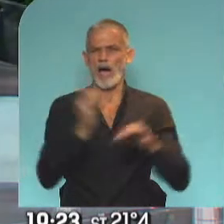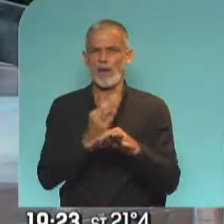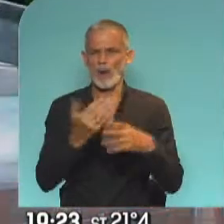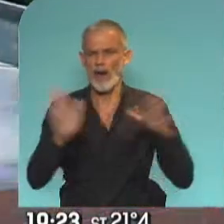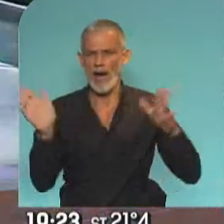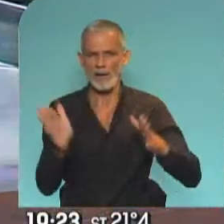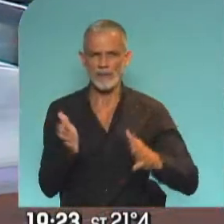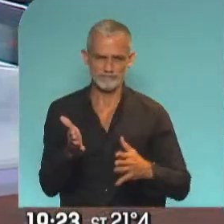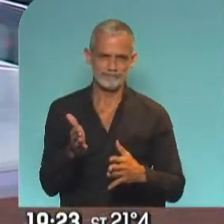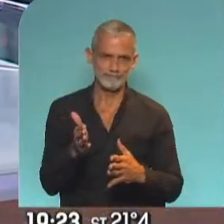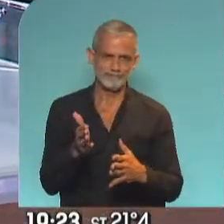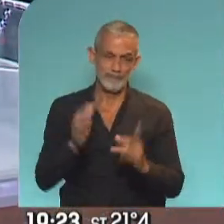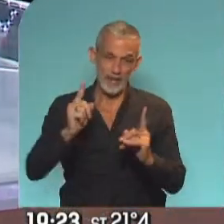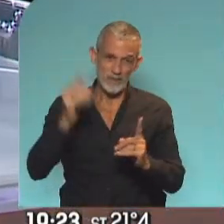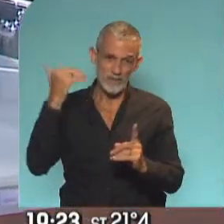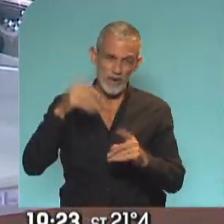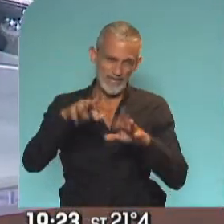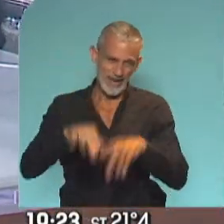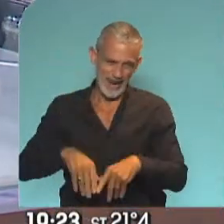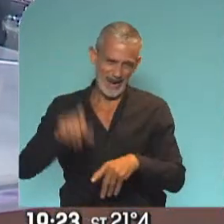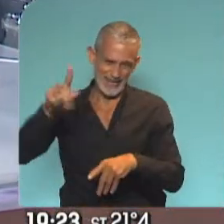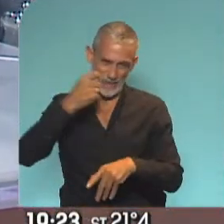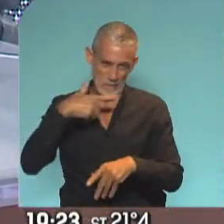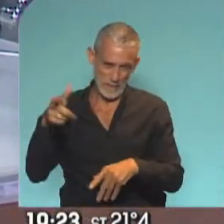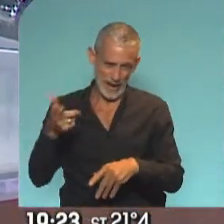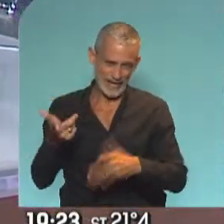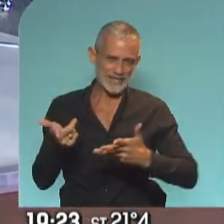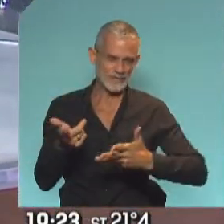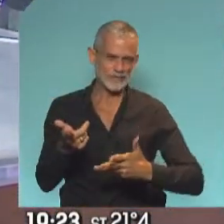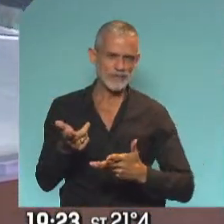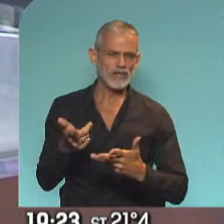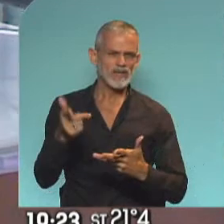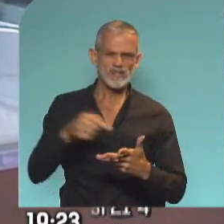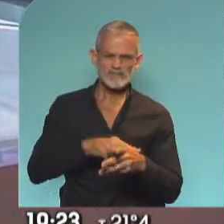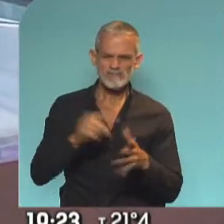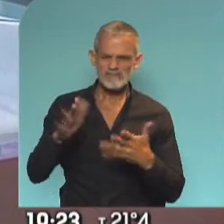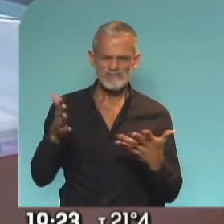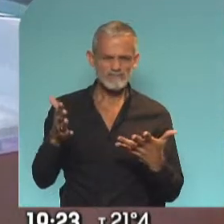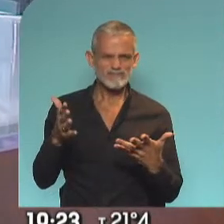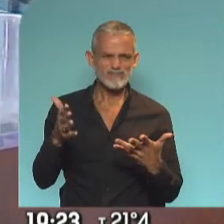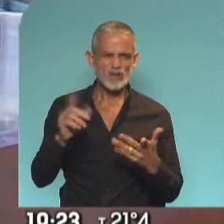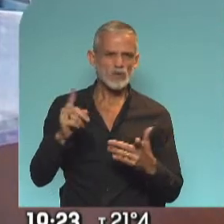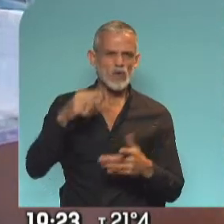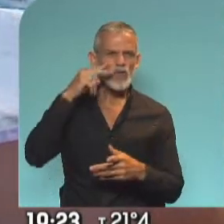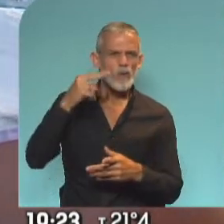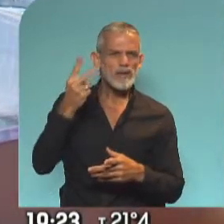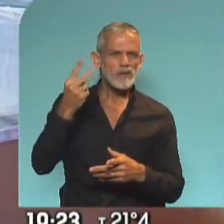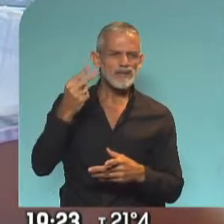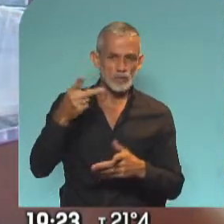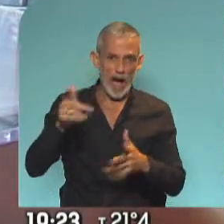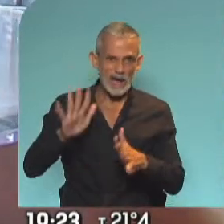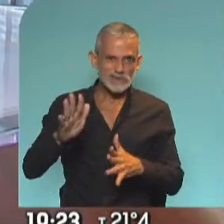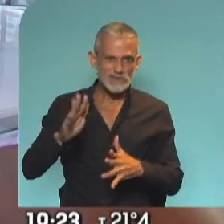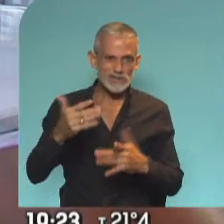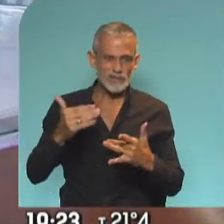empezó a viralizar a partir de la carta de Mauricio Macri, ¿verdad? Sí. Lo considero fuera de época. No creo que sea 2021 el momento en el